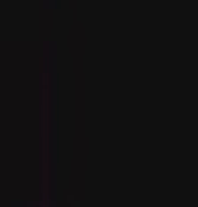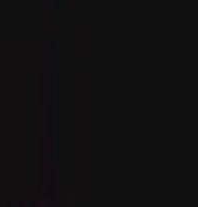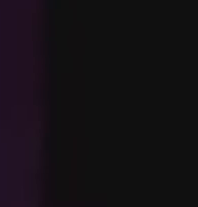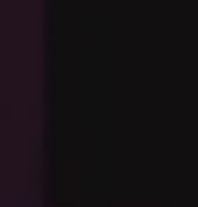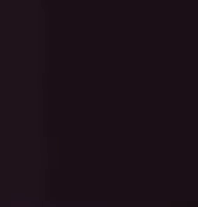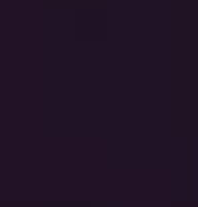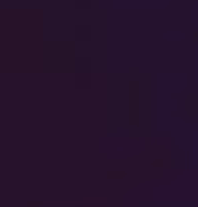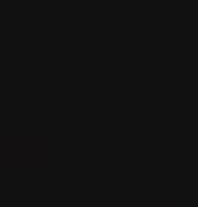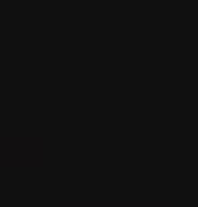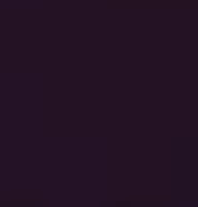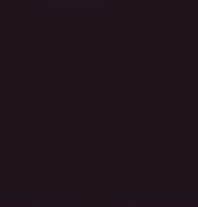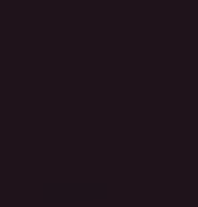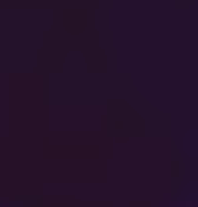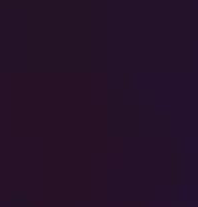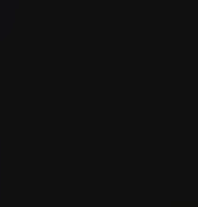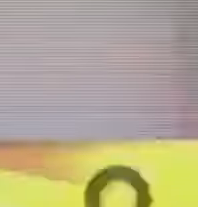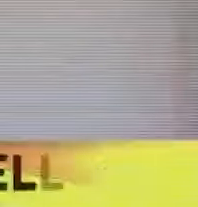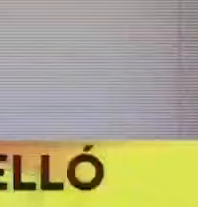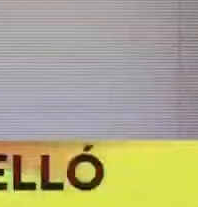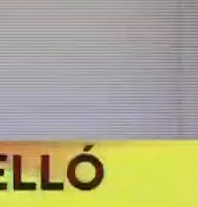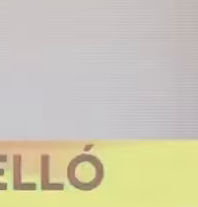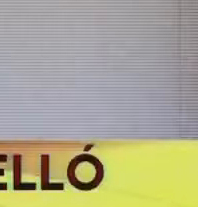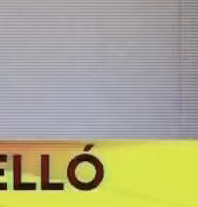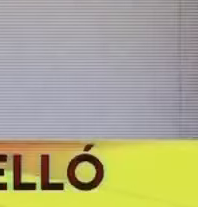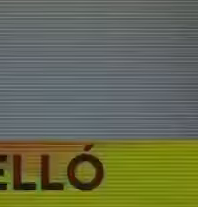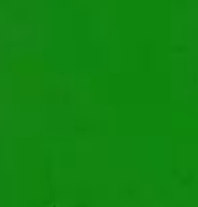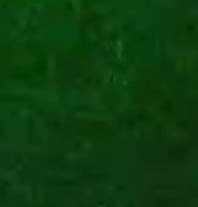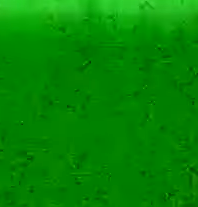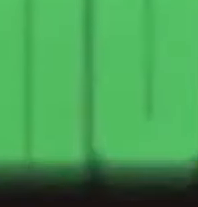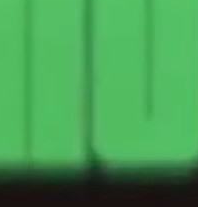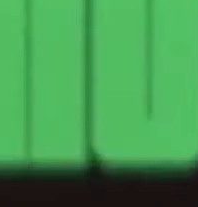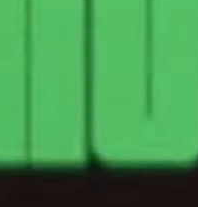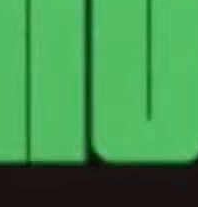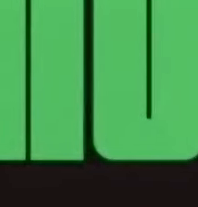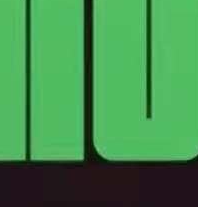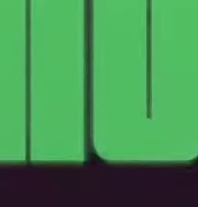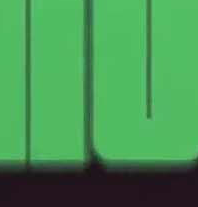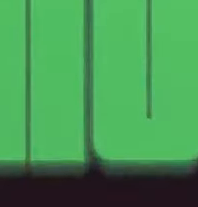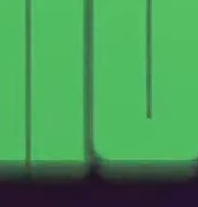,5 gramos de alcohol en sangre que es lo que aparece otra vez alcoholizado al volante